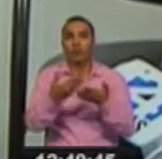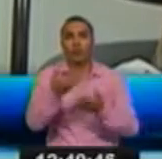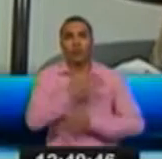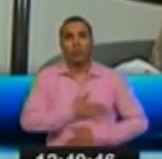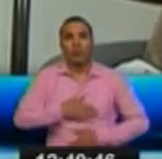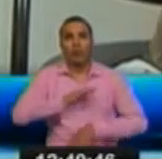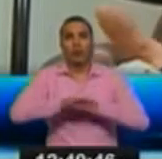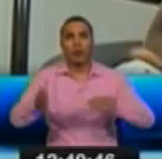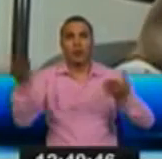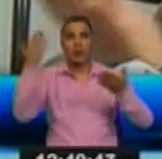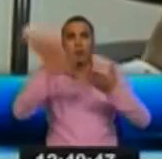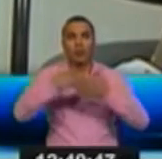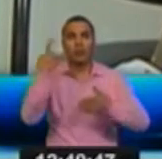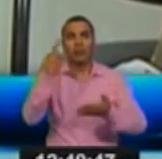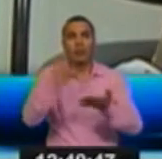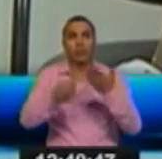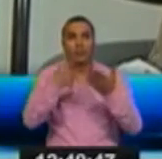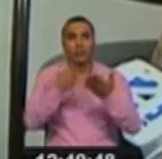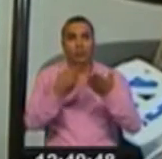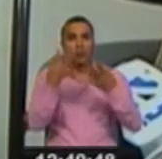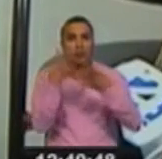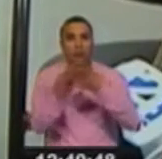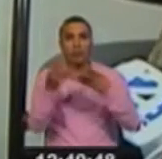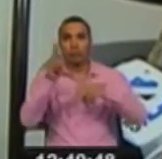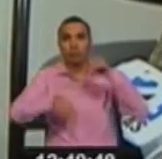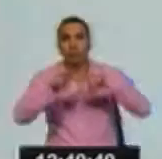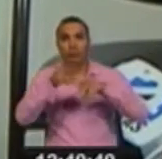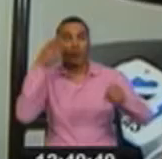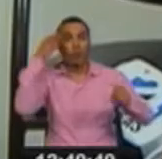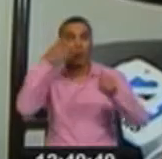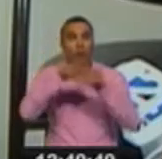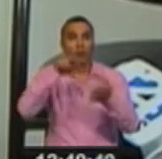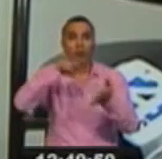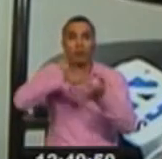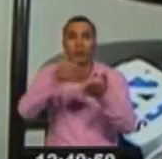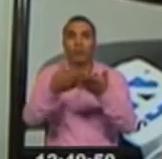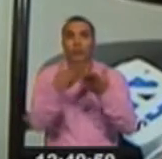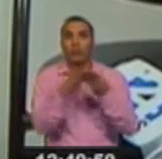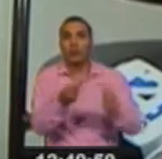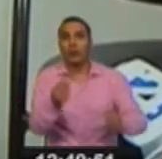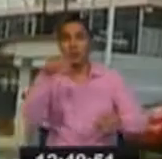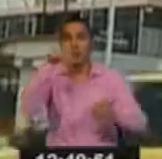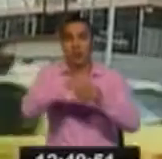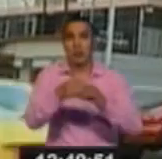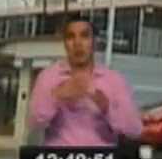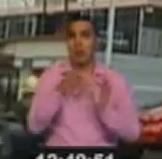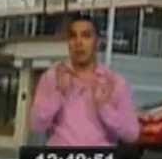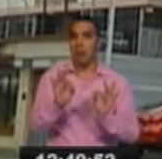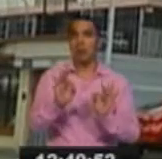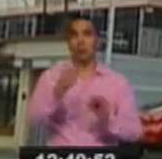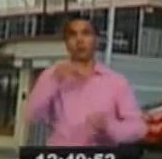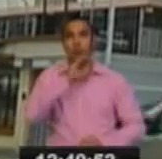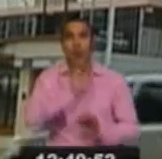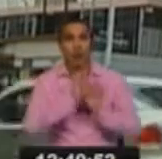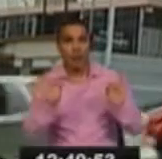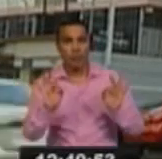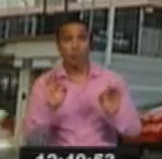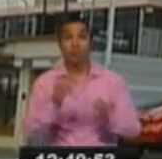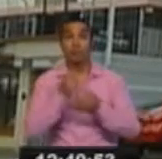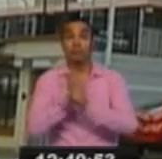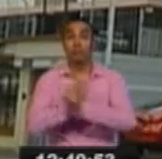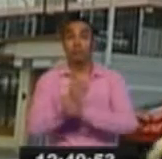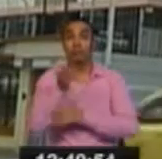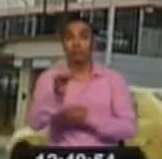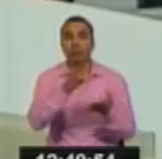favor ya no se destine solo a reconstrucción de cárcel. Enfóquense a las condiciones al interior de los centros. La Defensoría del Pueblo también reportó